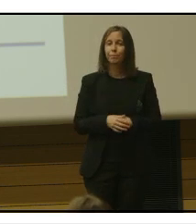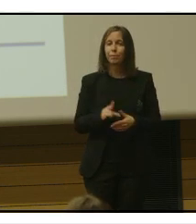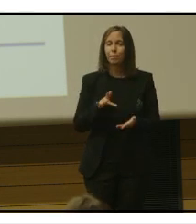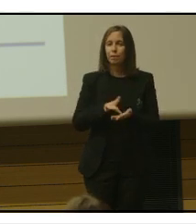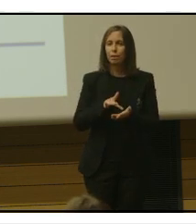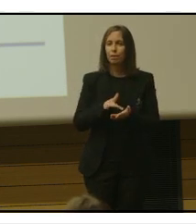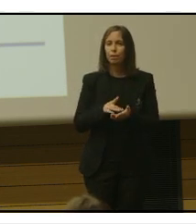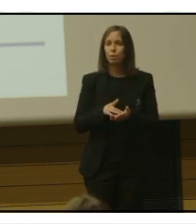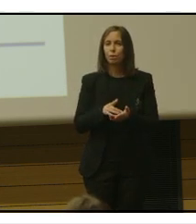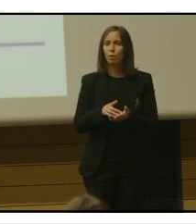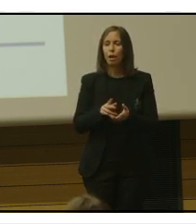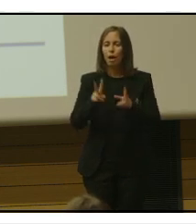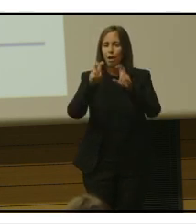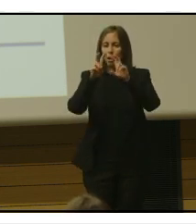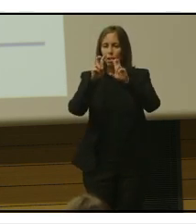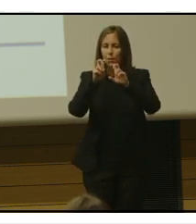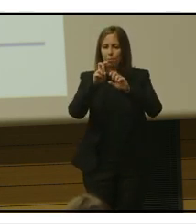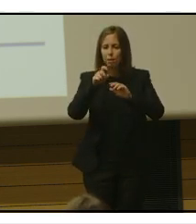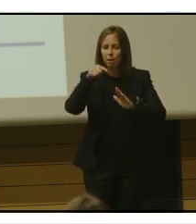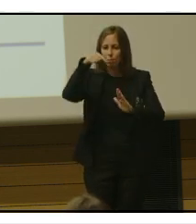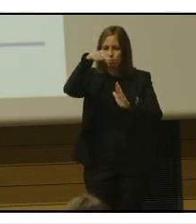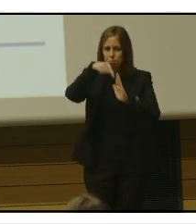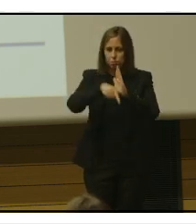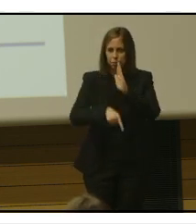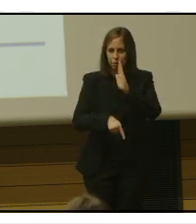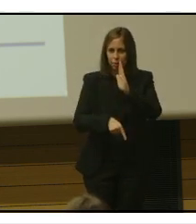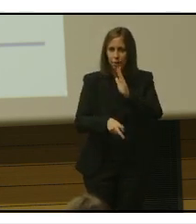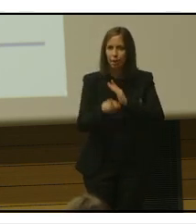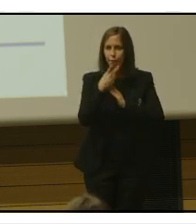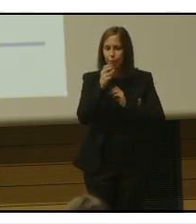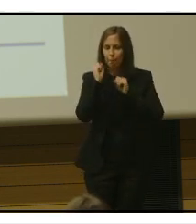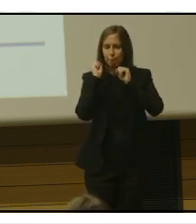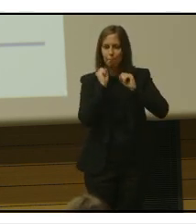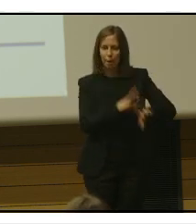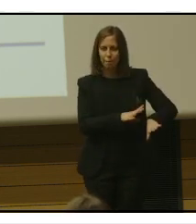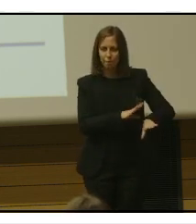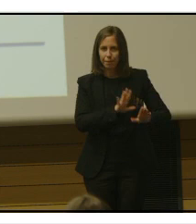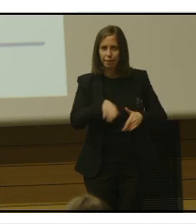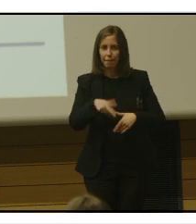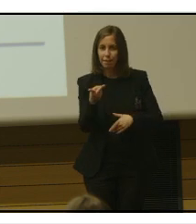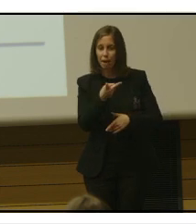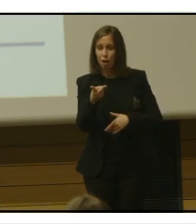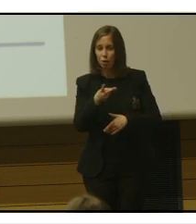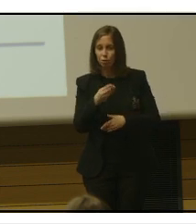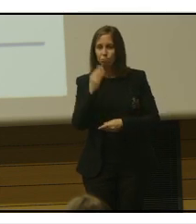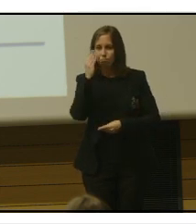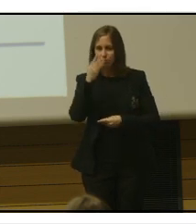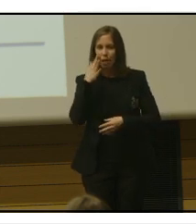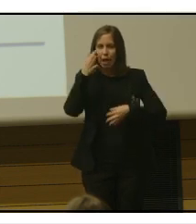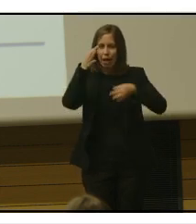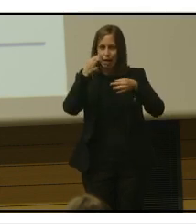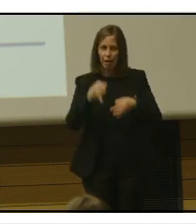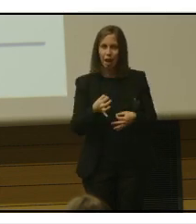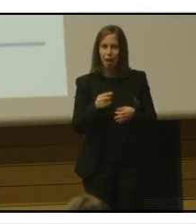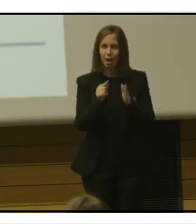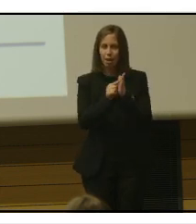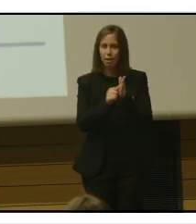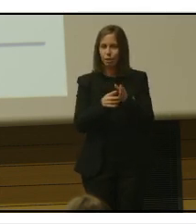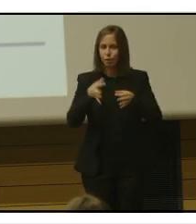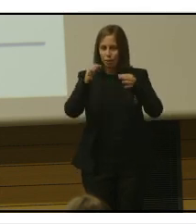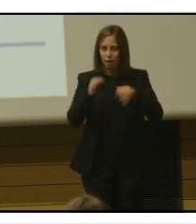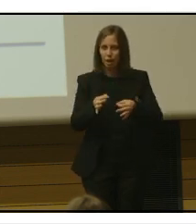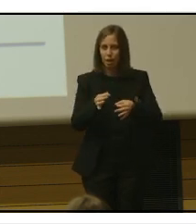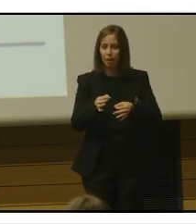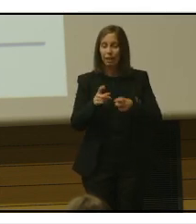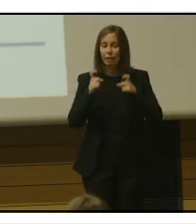fueron avanzando sus investigaciones, dejaron los 2 de fumar y acabaron creyéndose los datos que habían publicado. De hecho, bueno, pues iniciaron un seguimiento